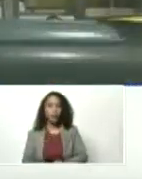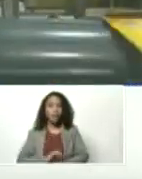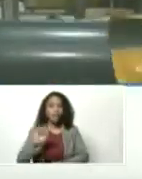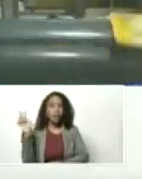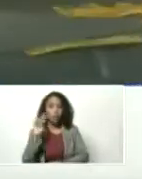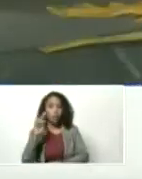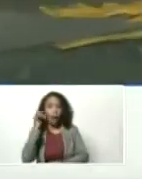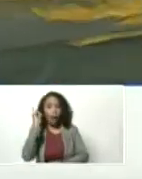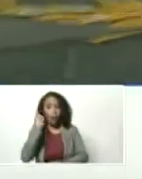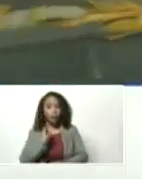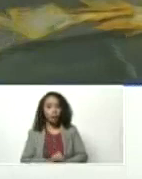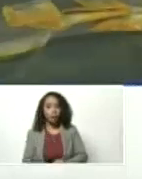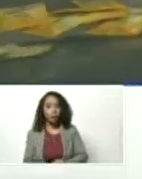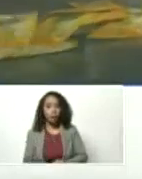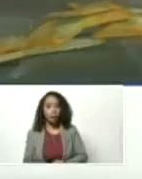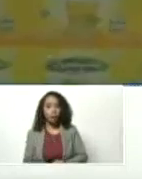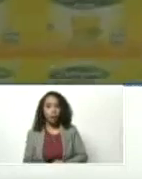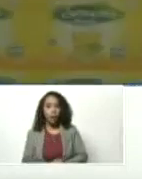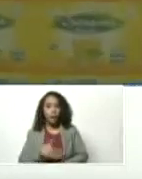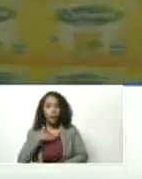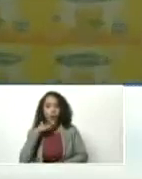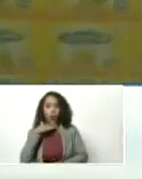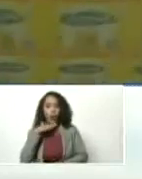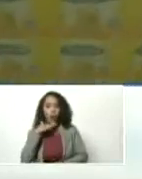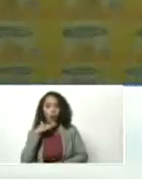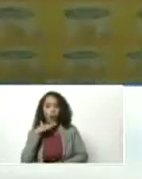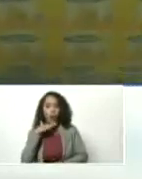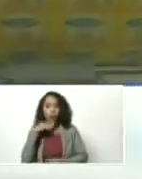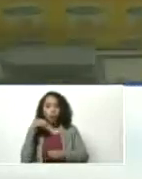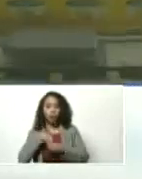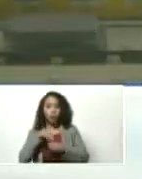Venezuela tiene la riqueza y